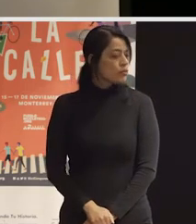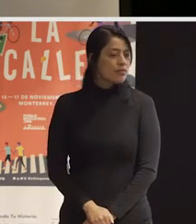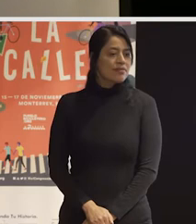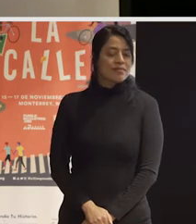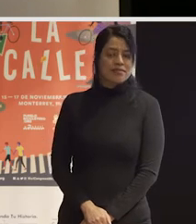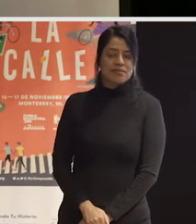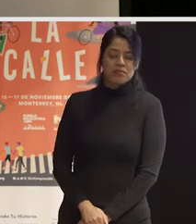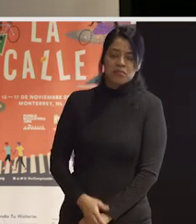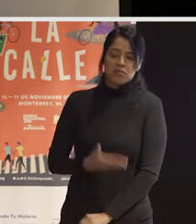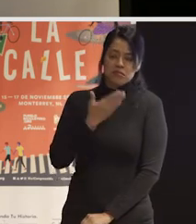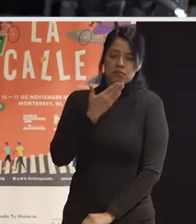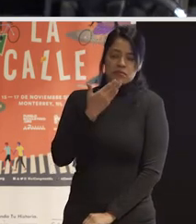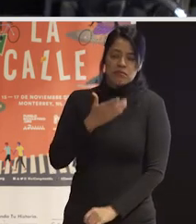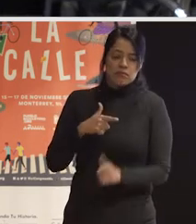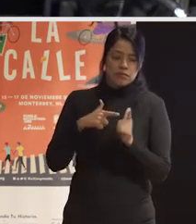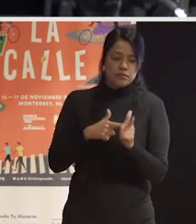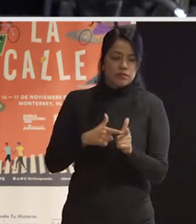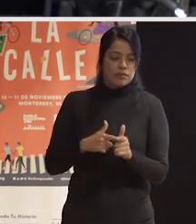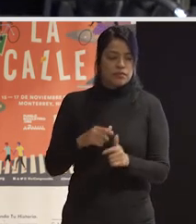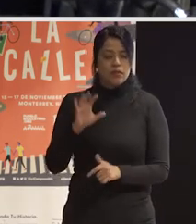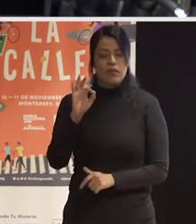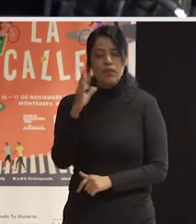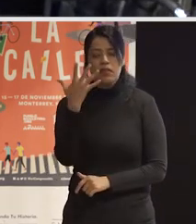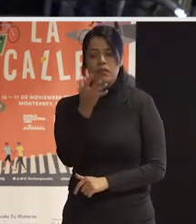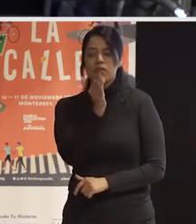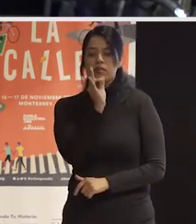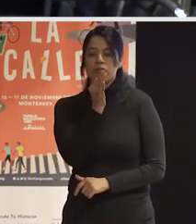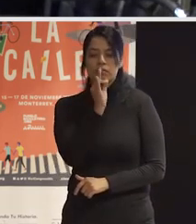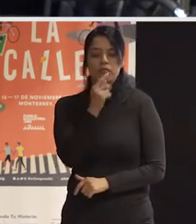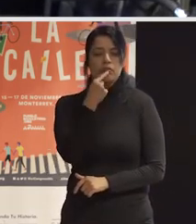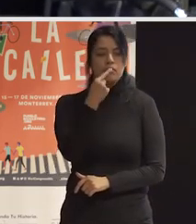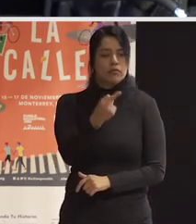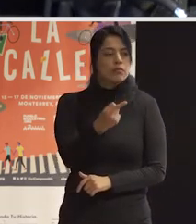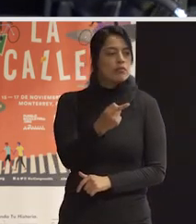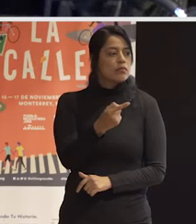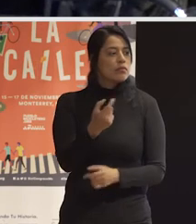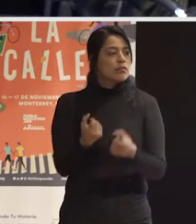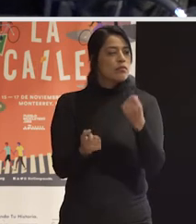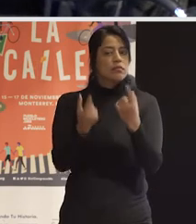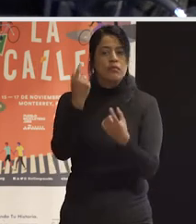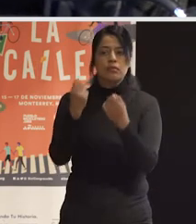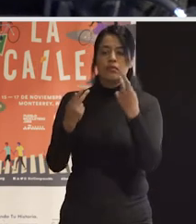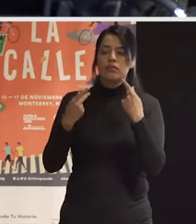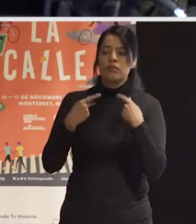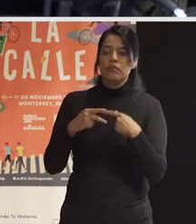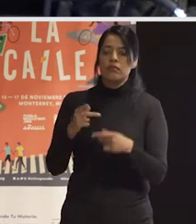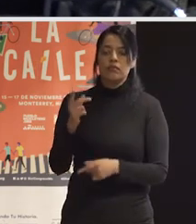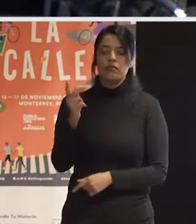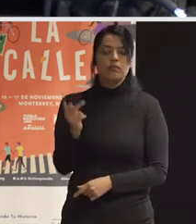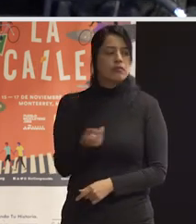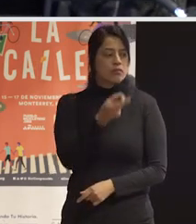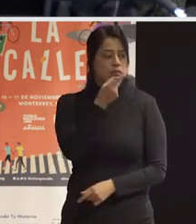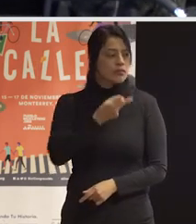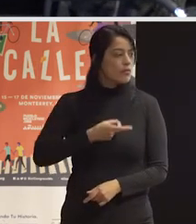día entonces en esos 45 minutos qué les parece si alguien tiene algún comentario que así superior